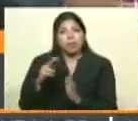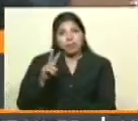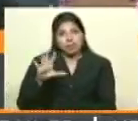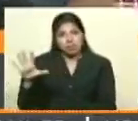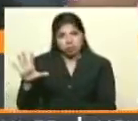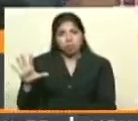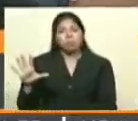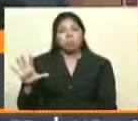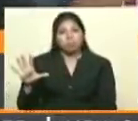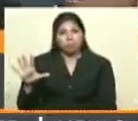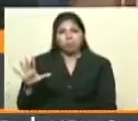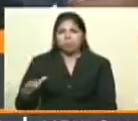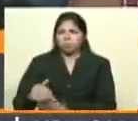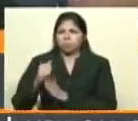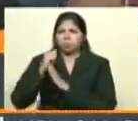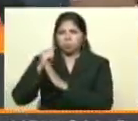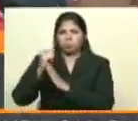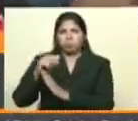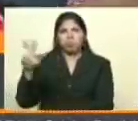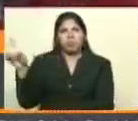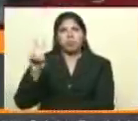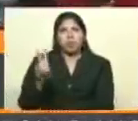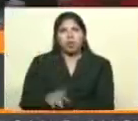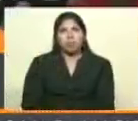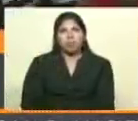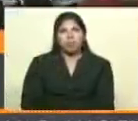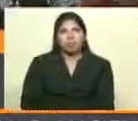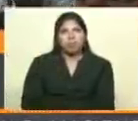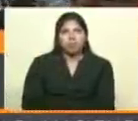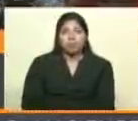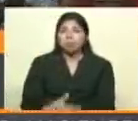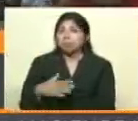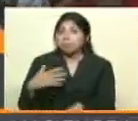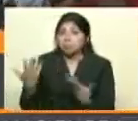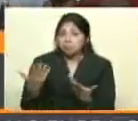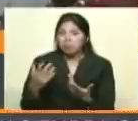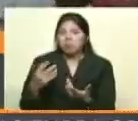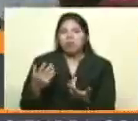patria hasta el 2025 para continuar